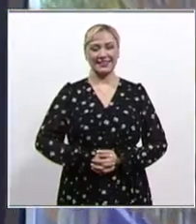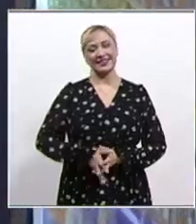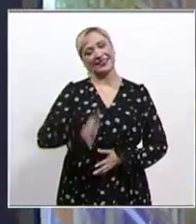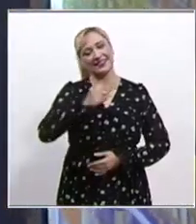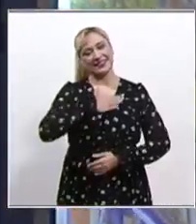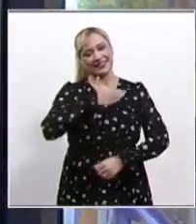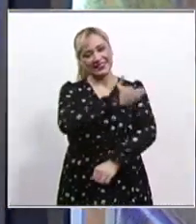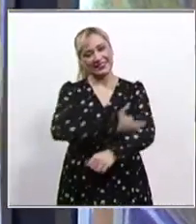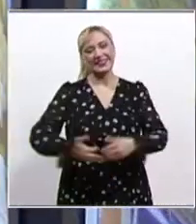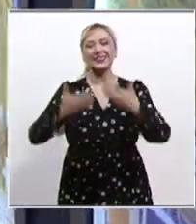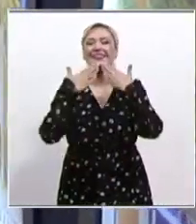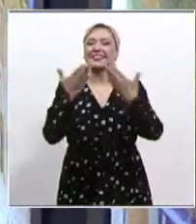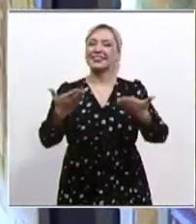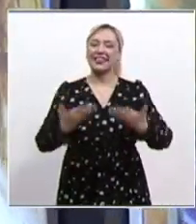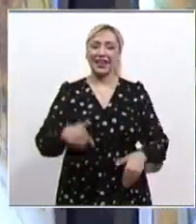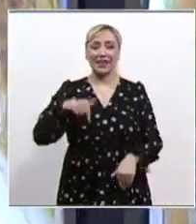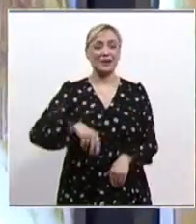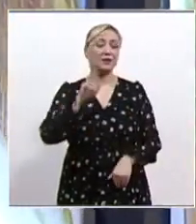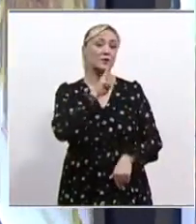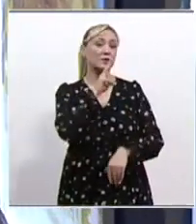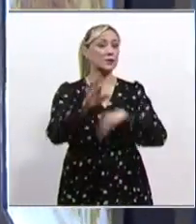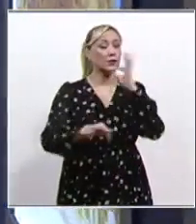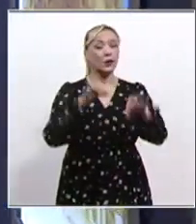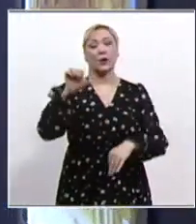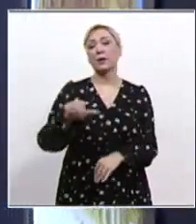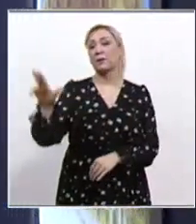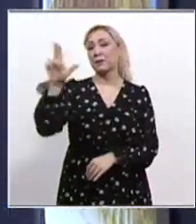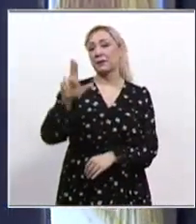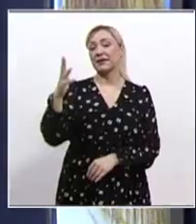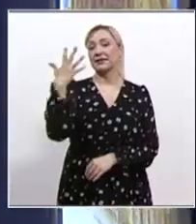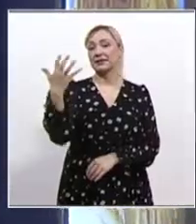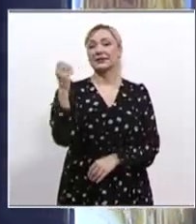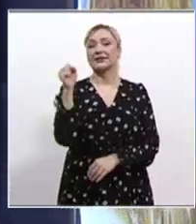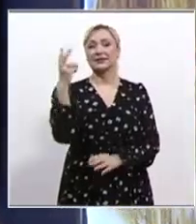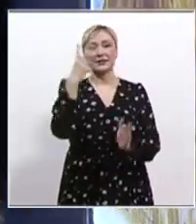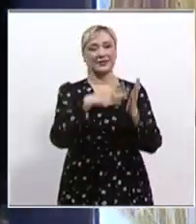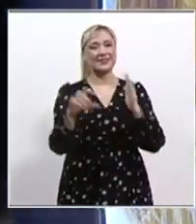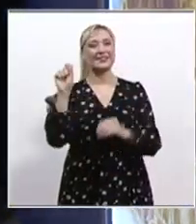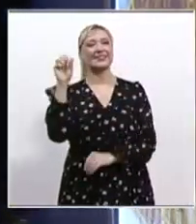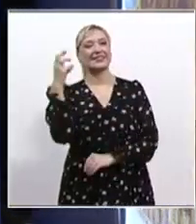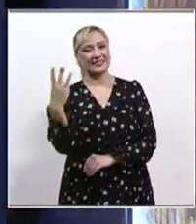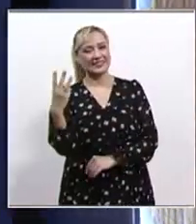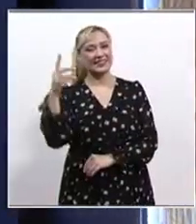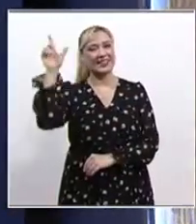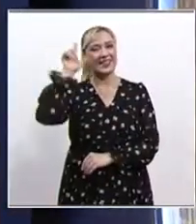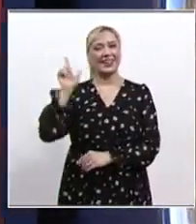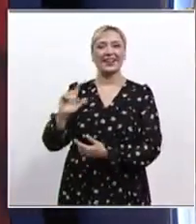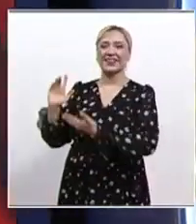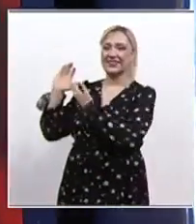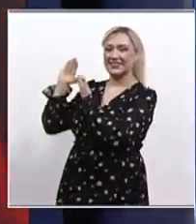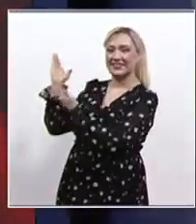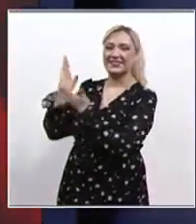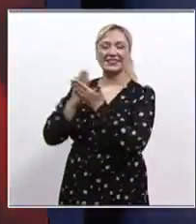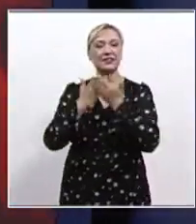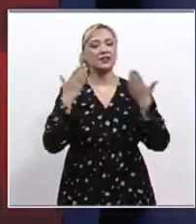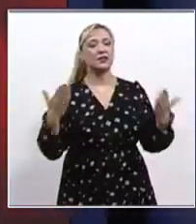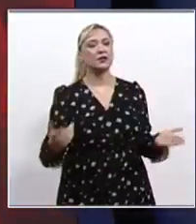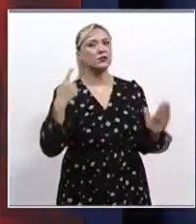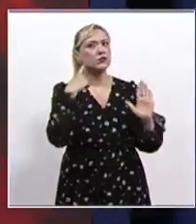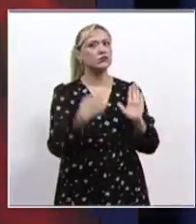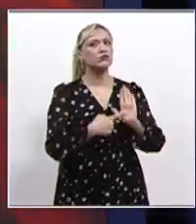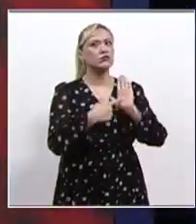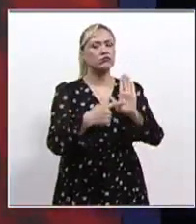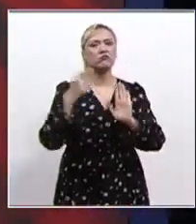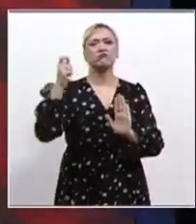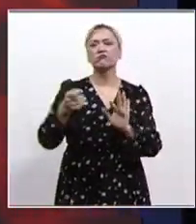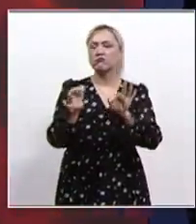Muy buenas tardes, bienvenidos a este corte informativo. Hoy es martes 5 de septiembre de 2023. Soy Laura Murillo y en los próximos minutos le